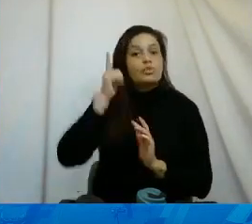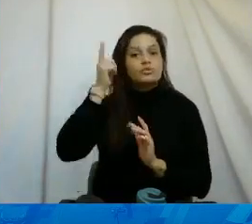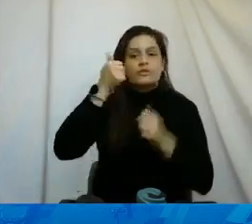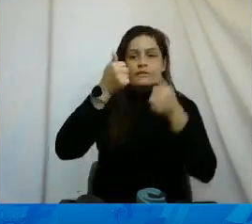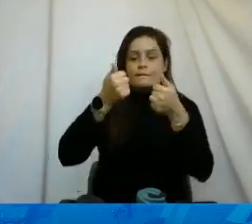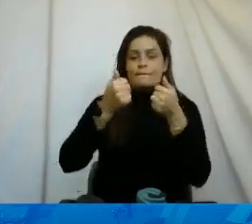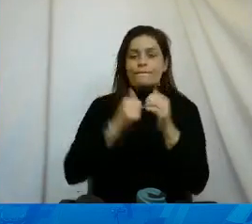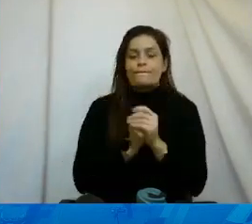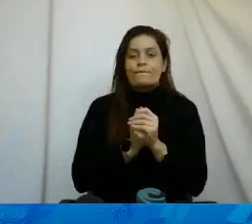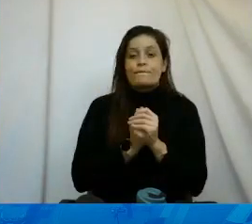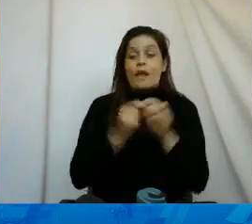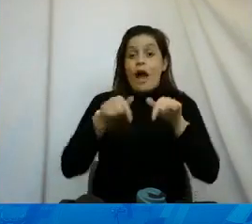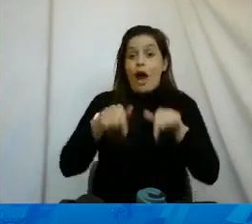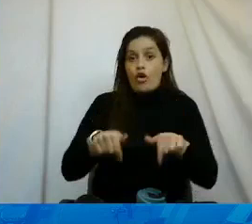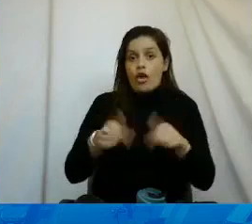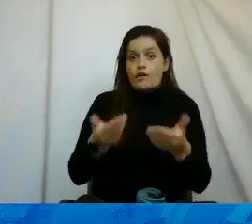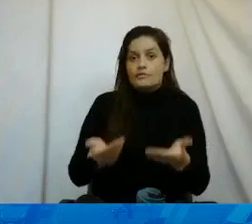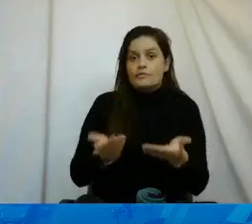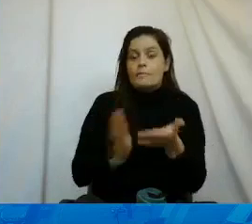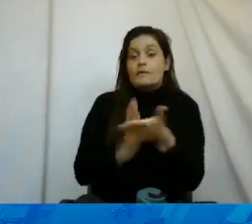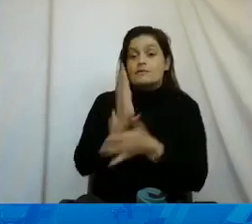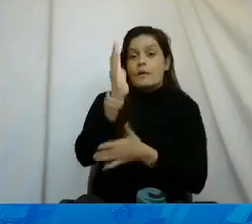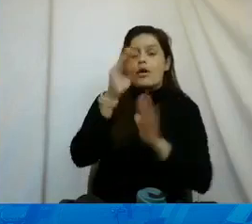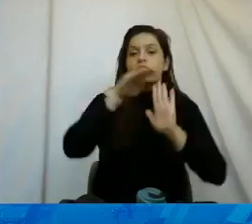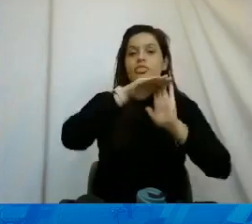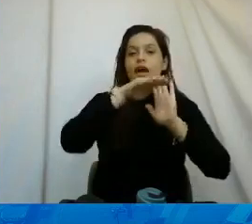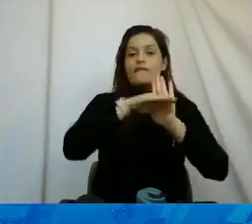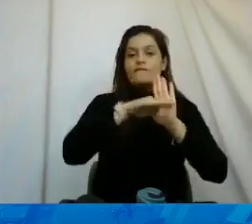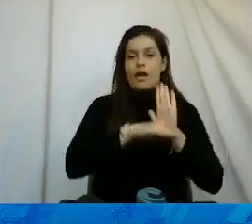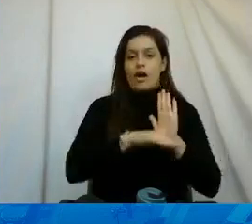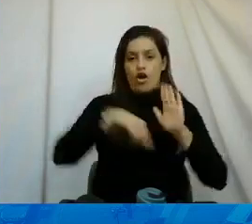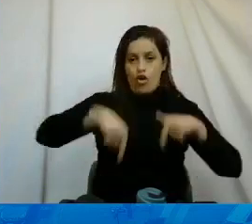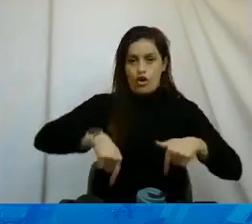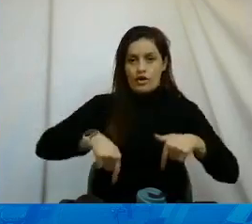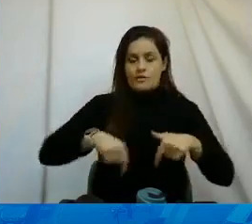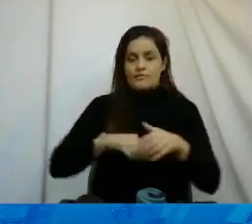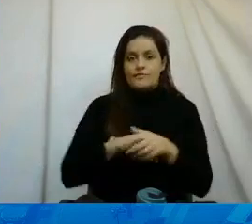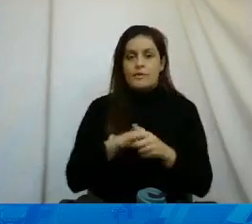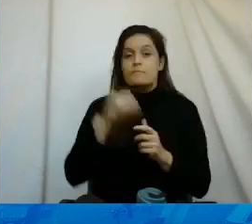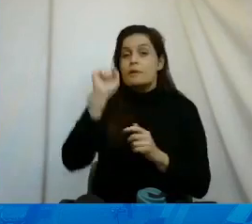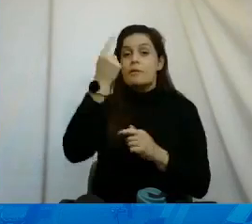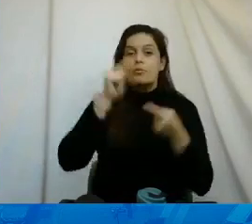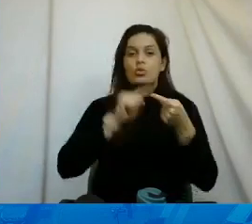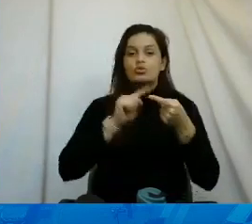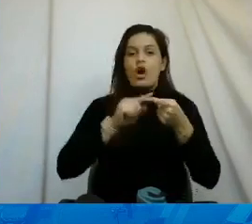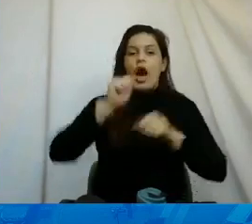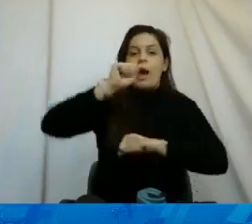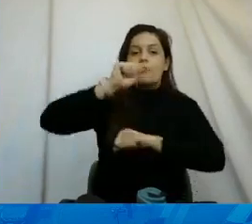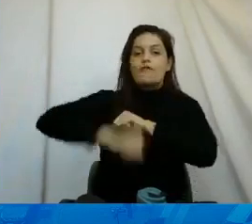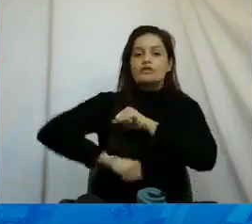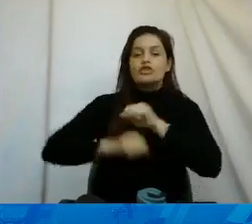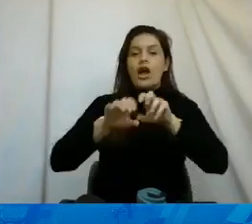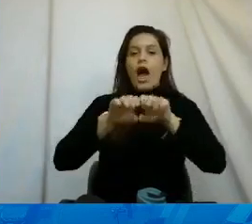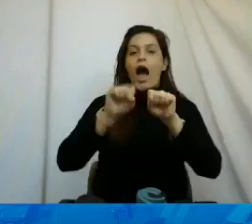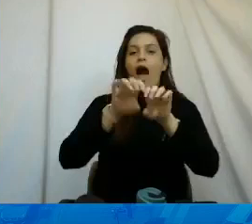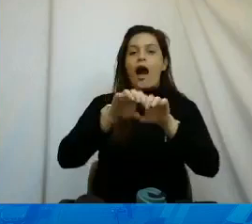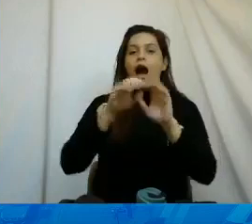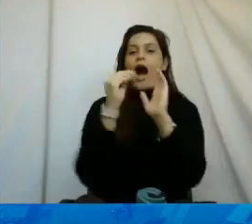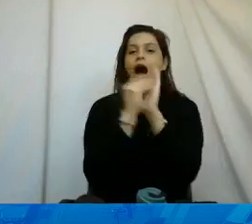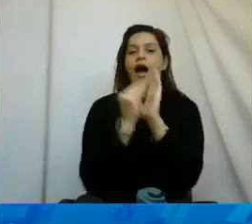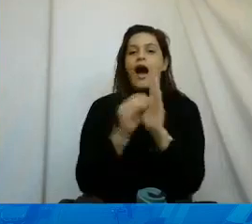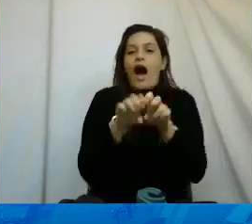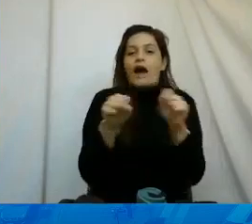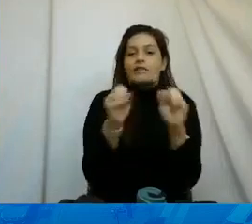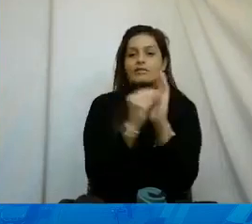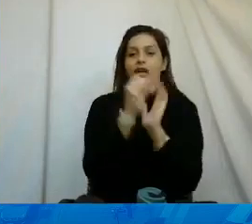Ahí sí. Vamos entonces a ver la tabla del día de hoy. El primer punto es la aprobación del acta de sesión ordinaria de fecha